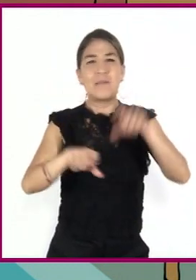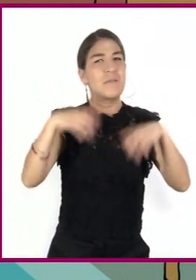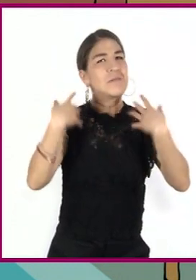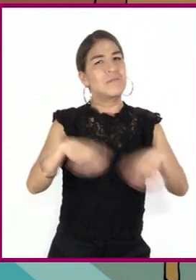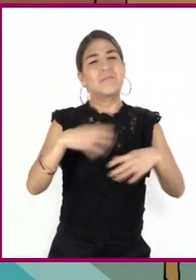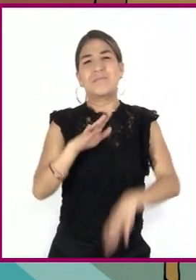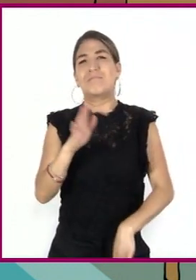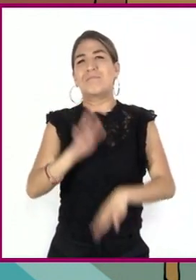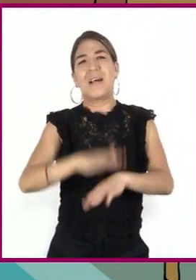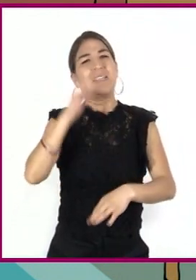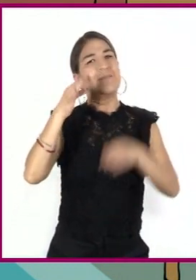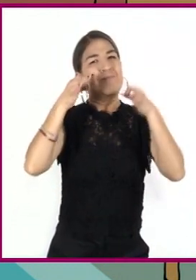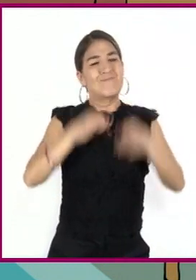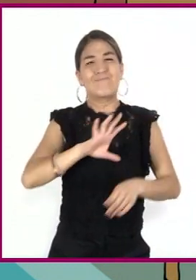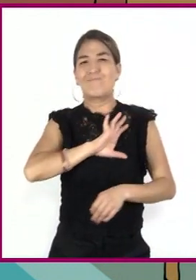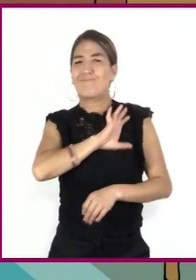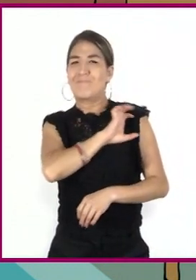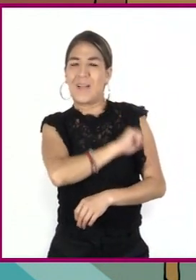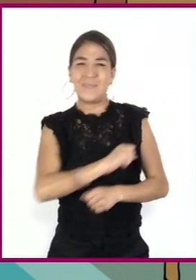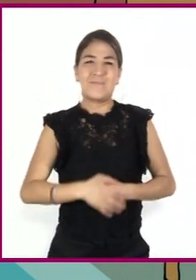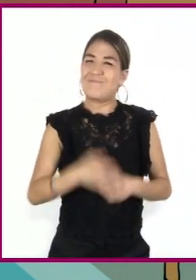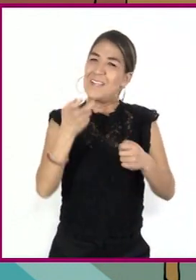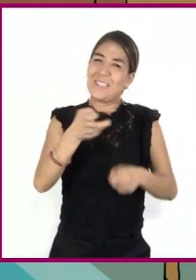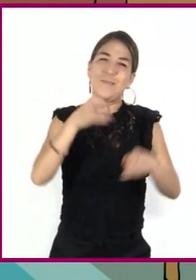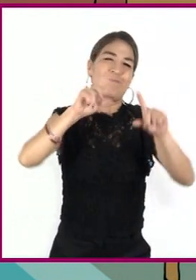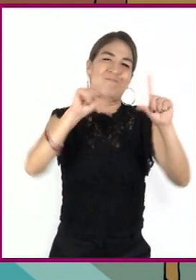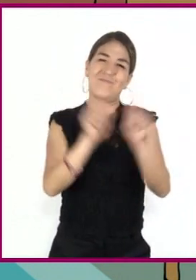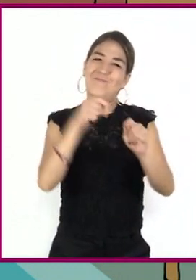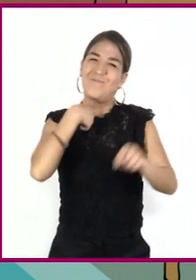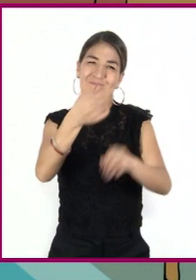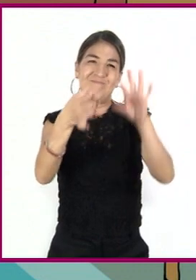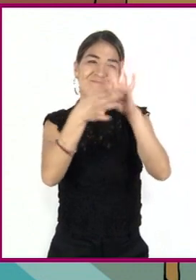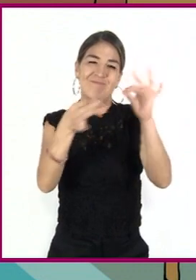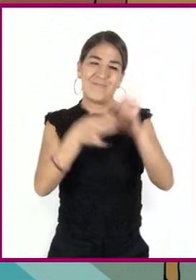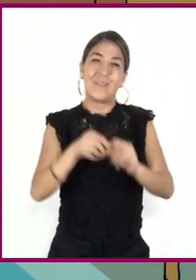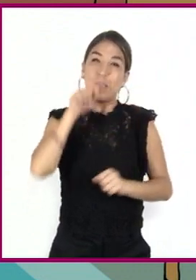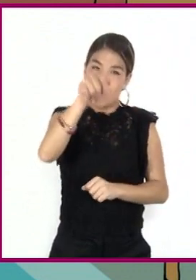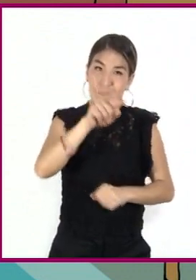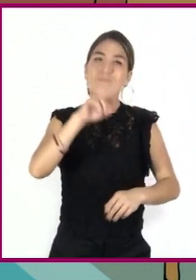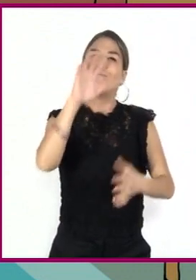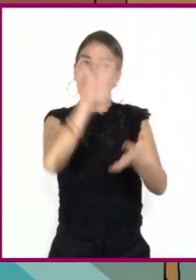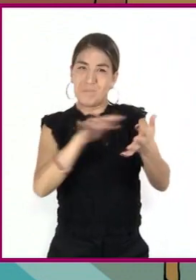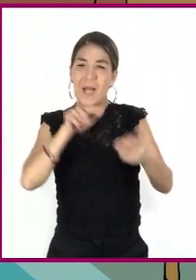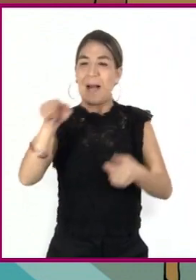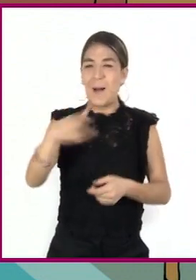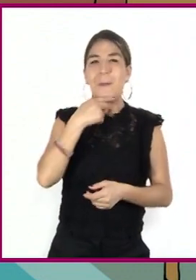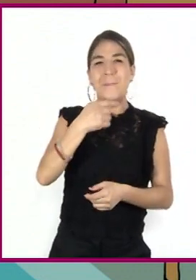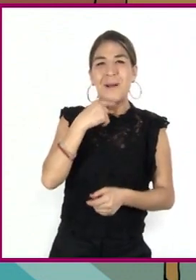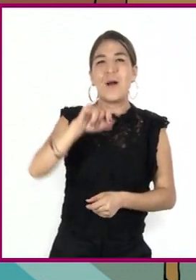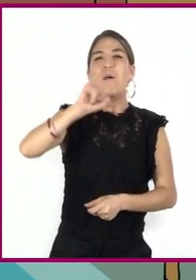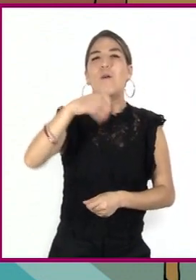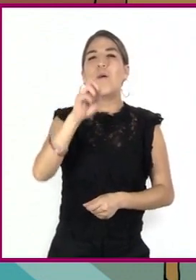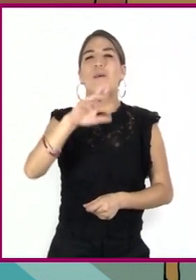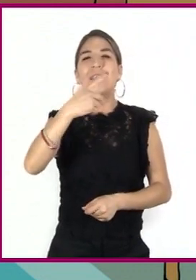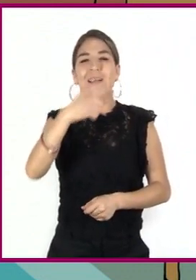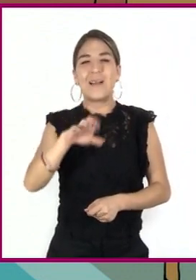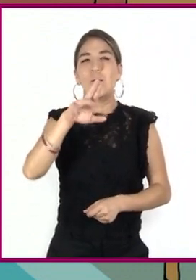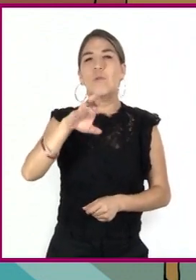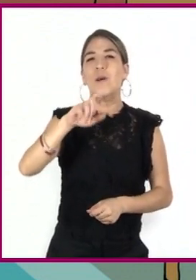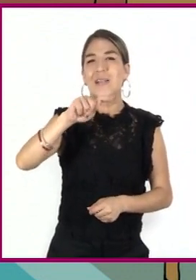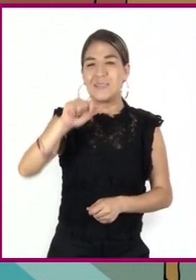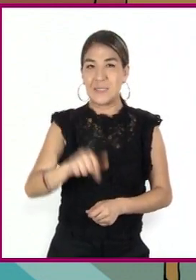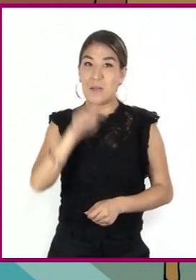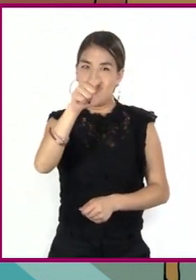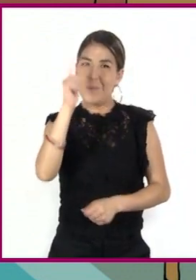original. Y bueno, pues eso es todo lo que les tenía que decir. Vayan a leer al Jorge Cuesta, el alquimista, si se atreven,